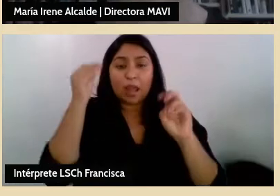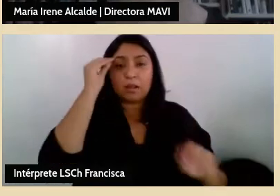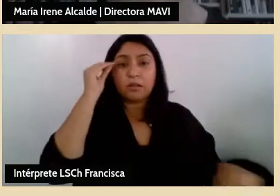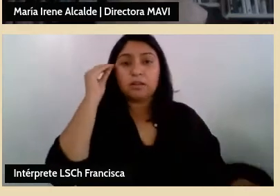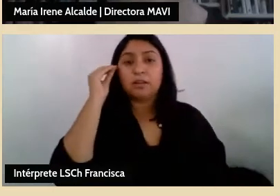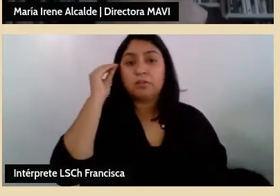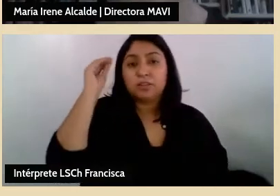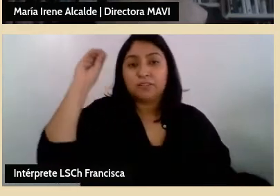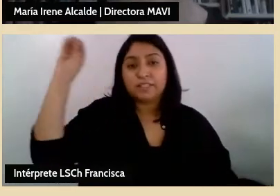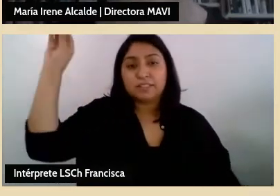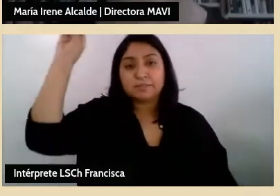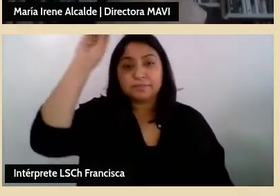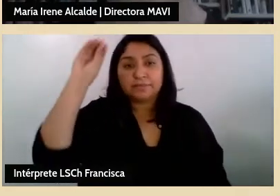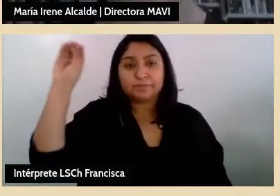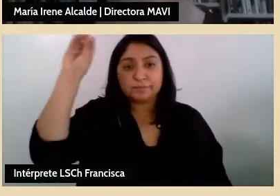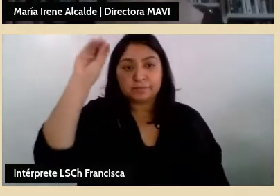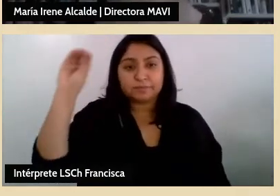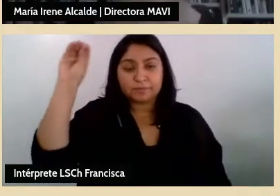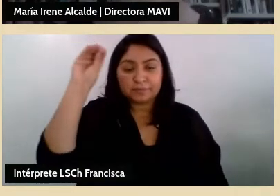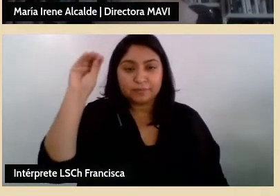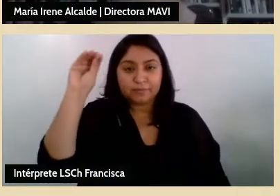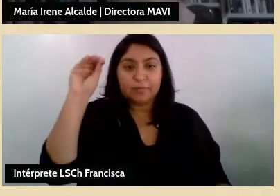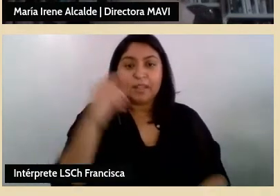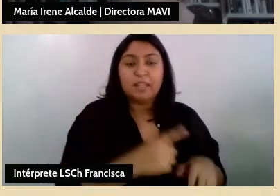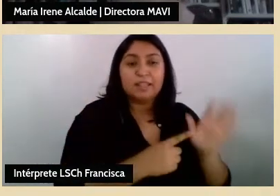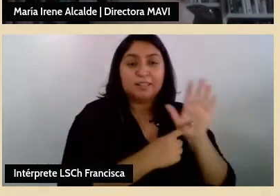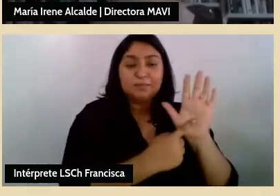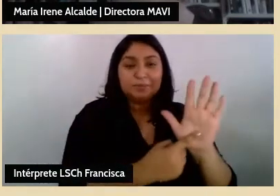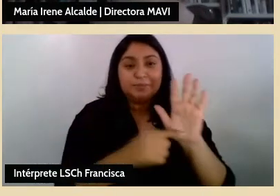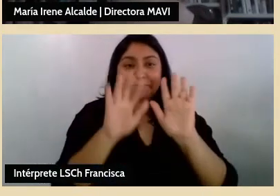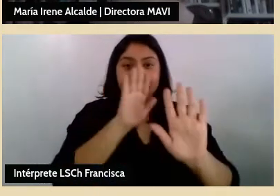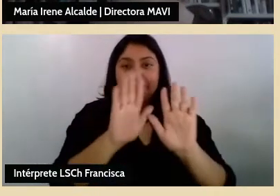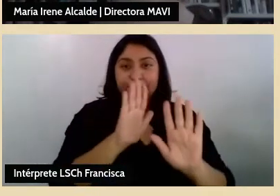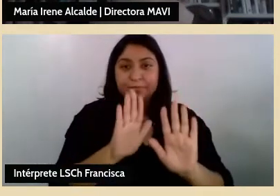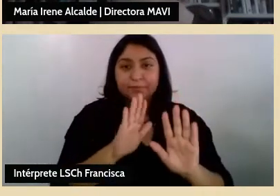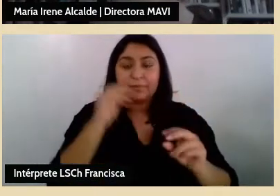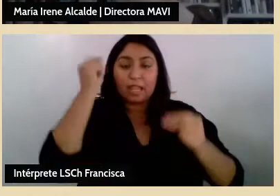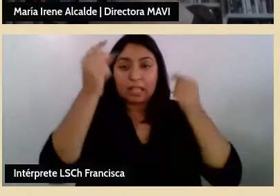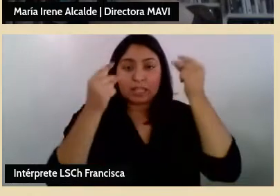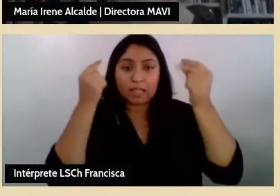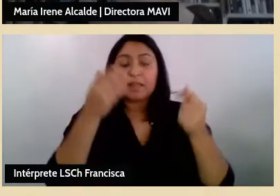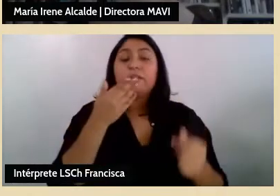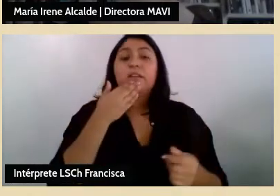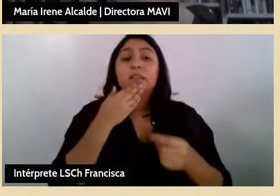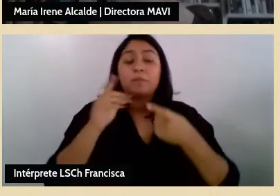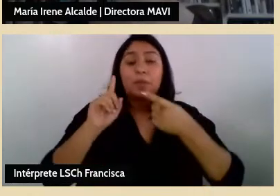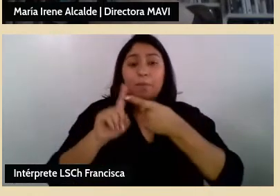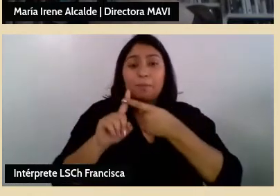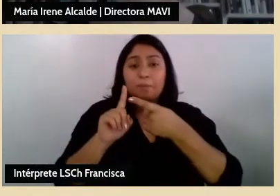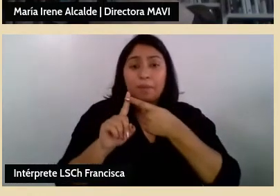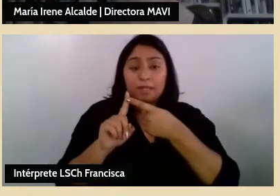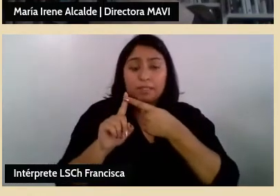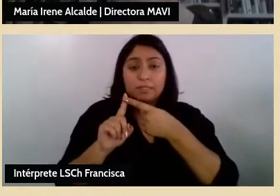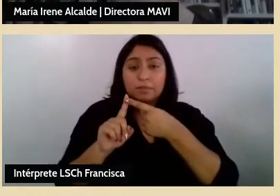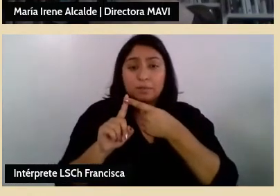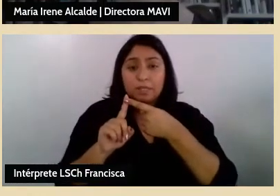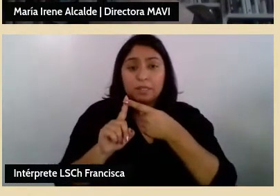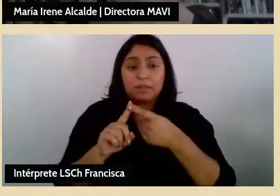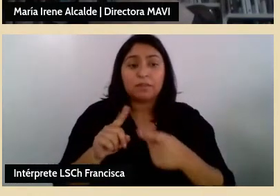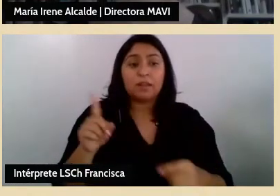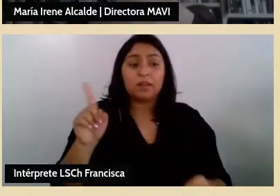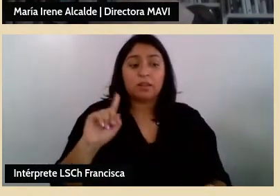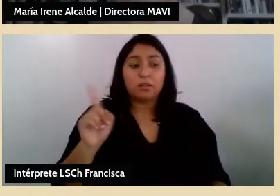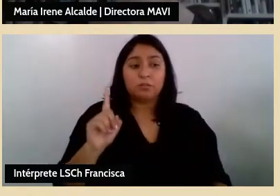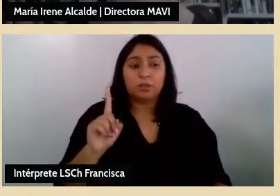o las exhibiciones co-creativas o las curadurías participativas no es un